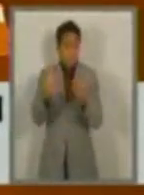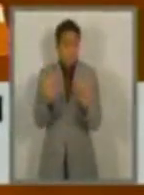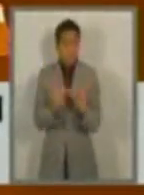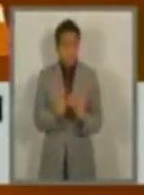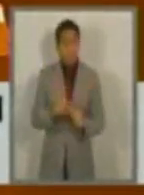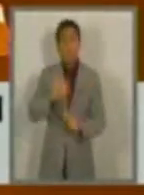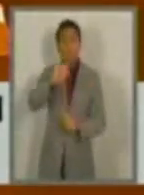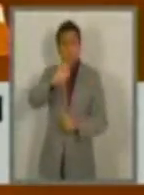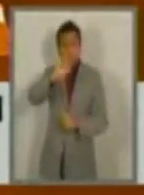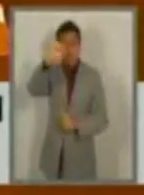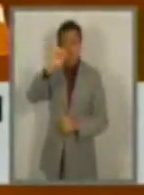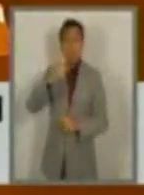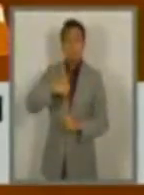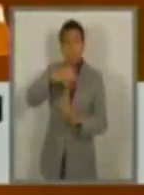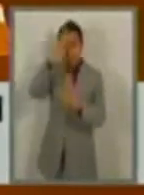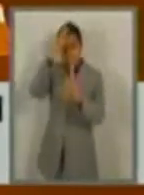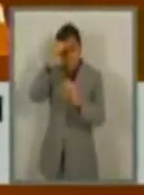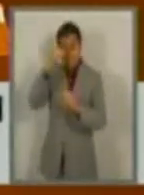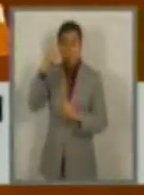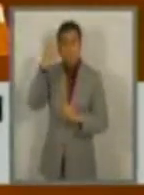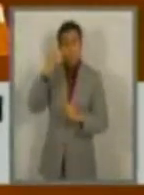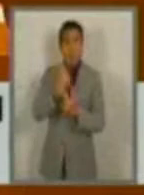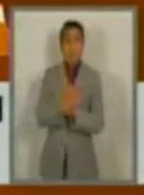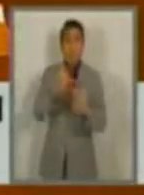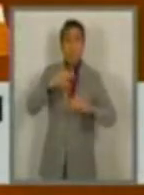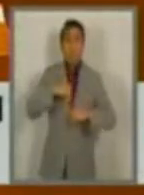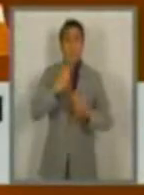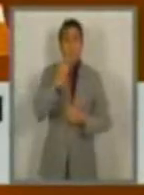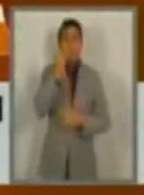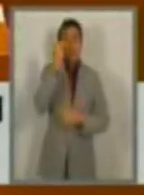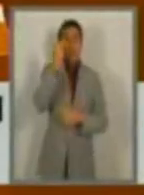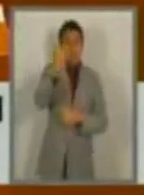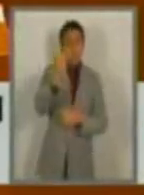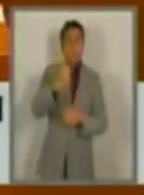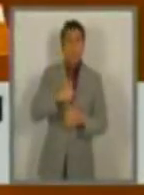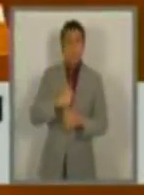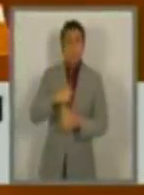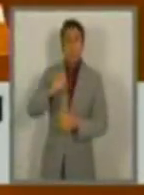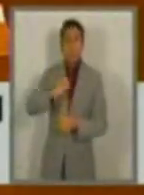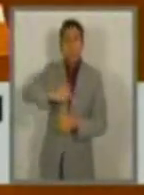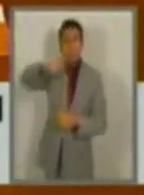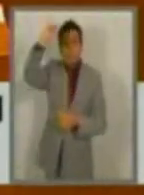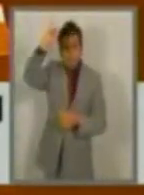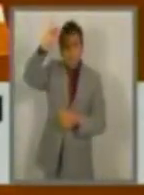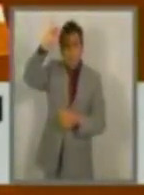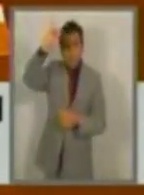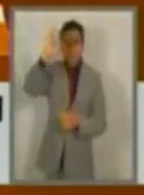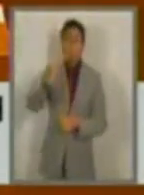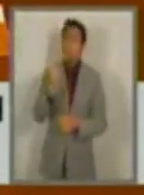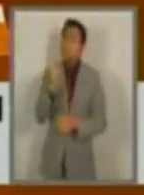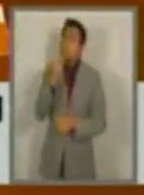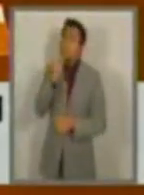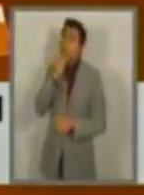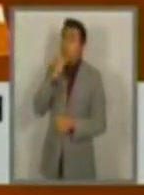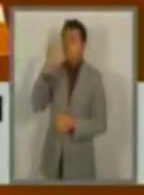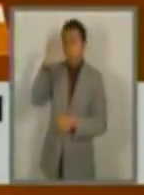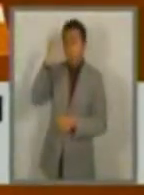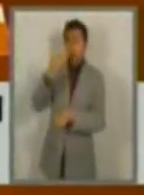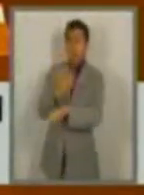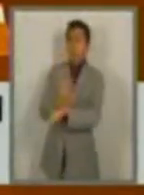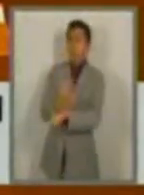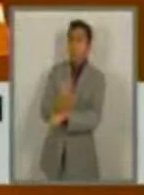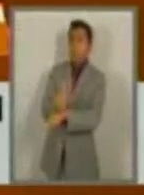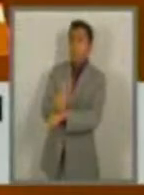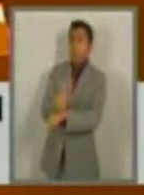y el derecho a la información. Por ello, votaremos a favor del presente dictamen. Ofrezco una disculpa por haberme pasado